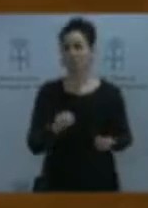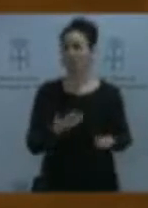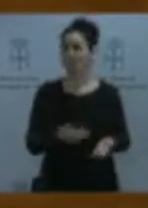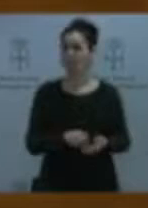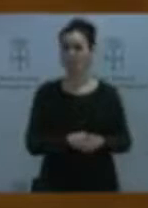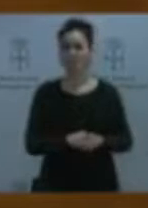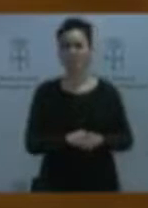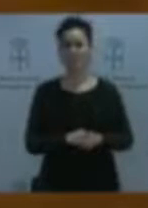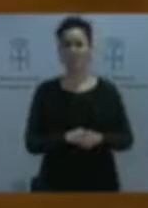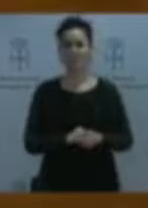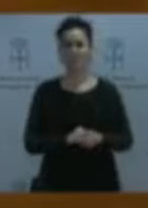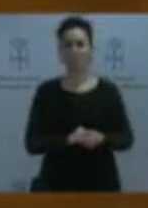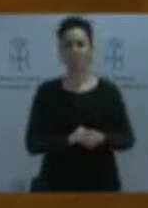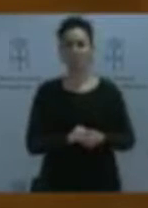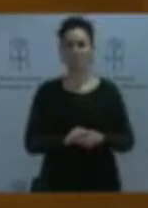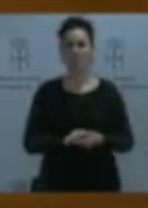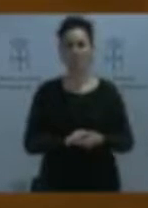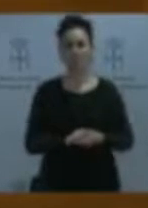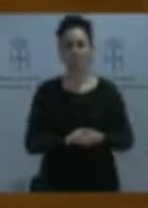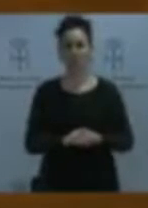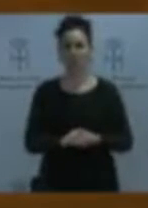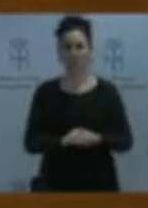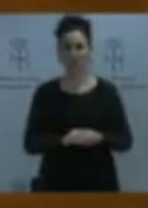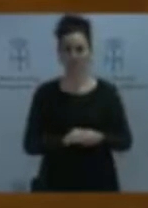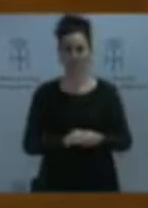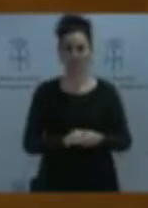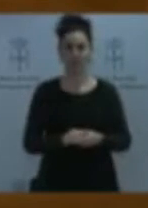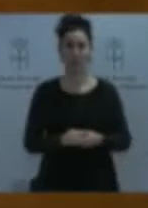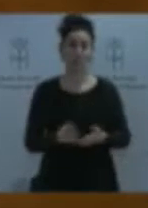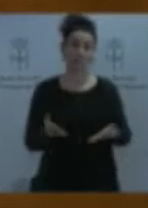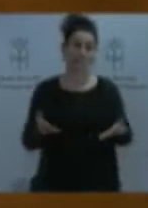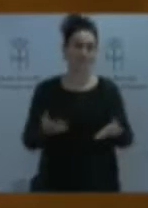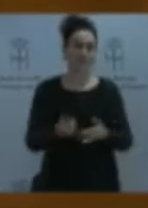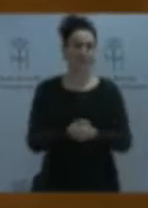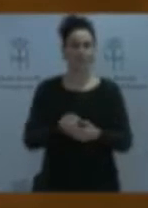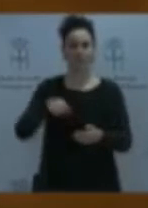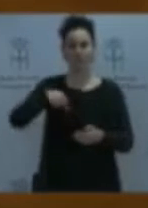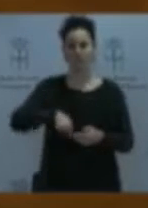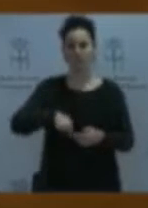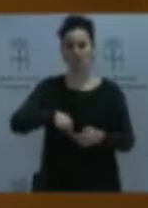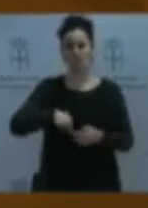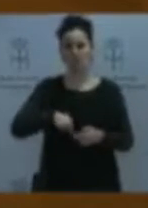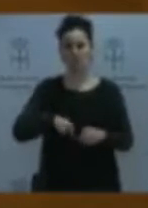gracias a Dios, hoy no estamos en el escenario del de que ya tengamos